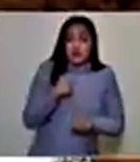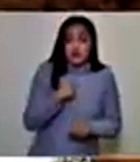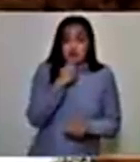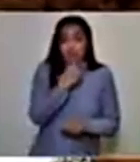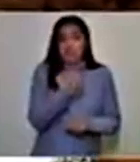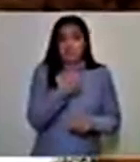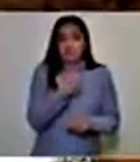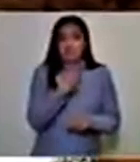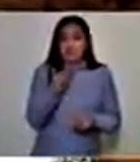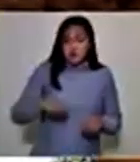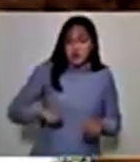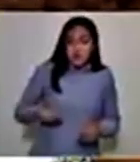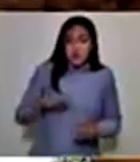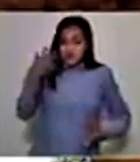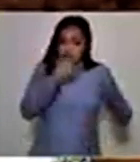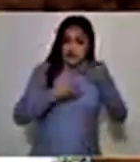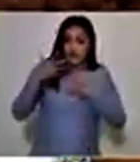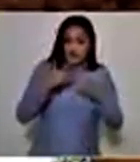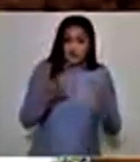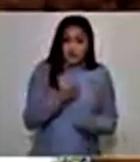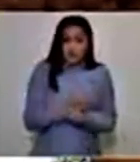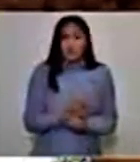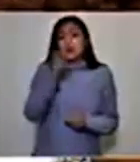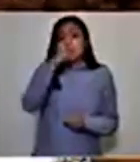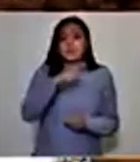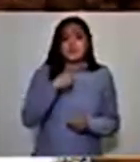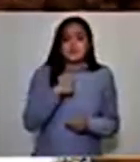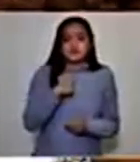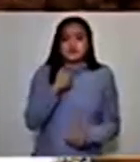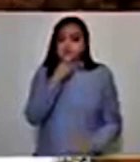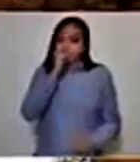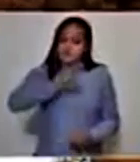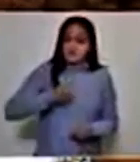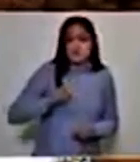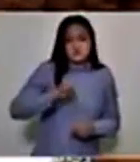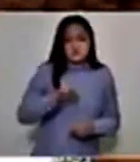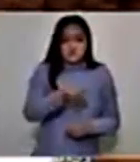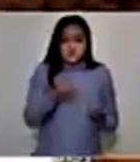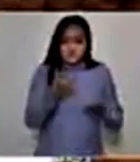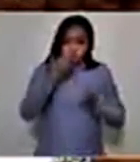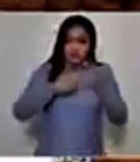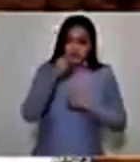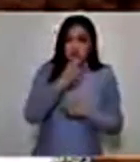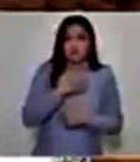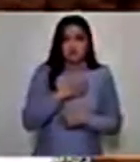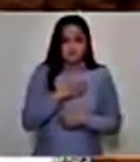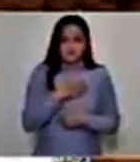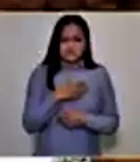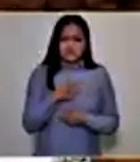de un asunto que se confunda para decir que nosotros autorizamos ya que se regrese a clases.